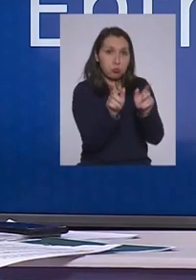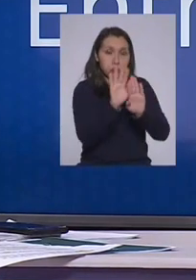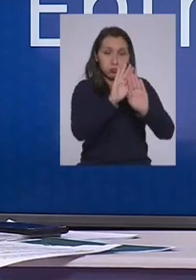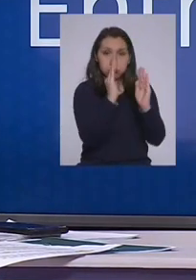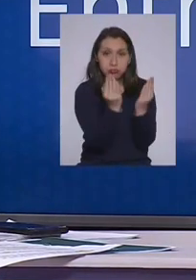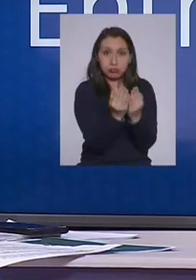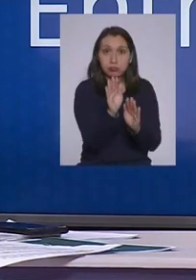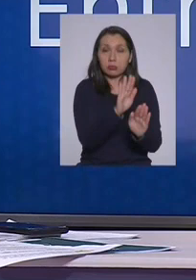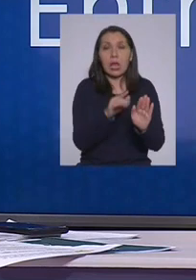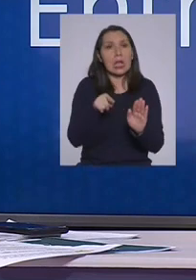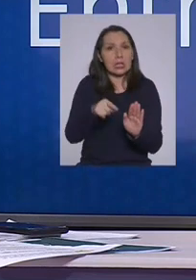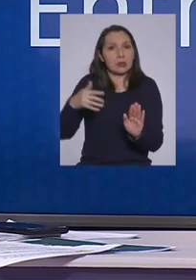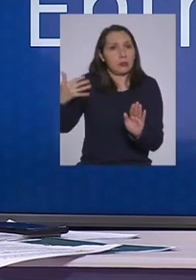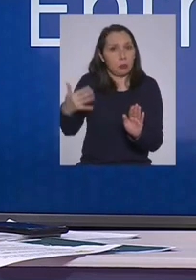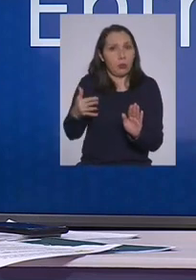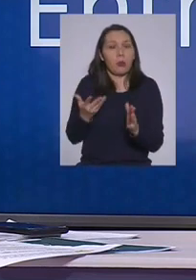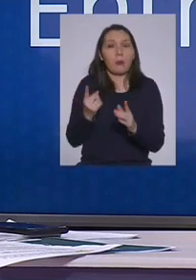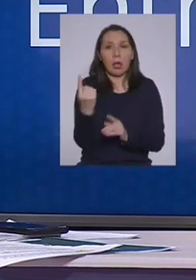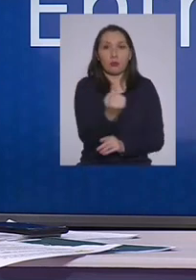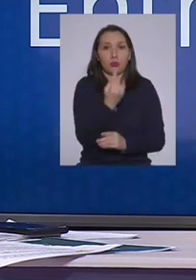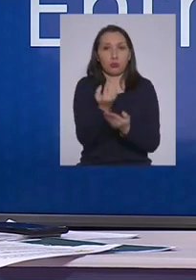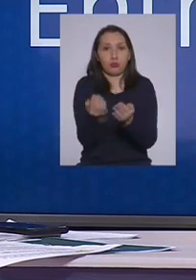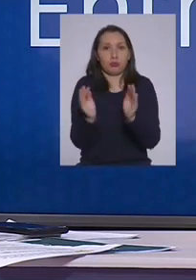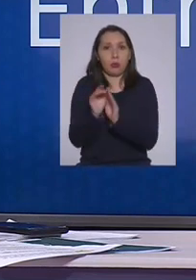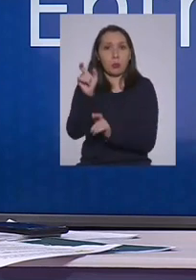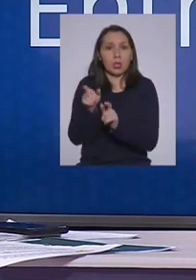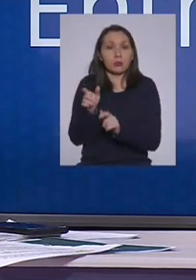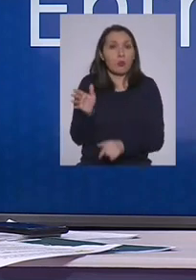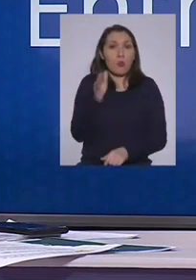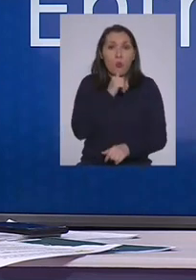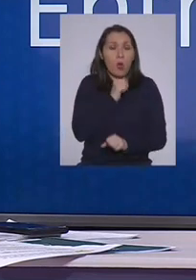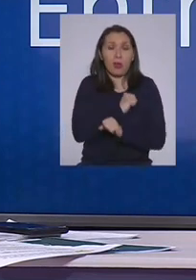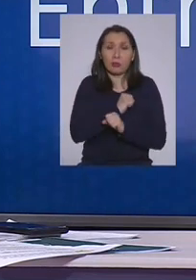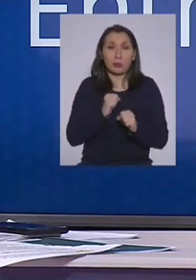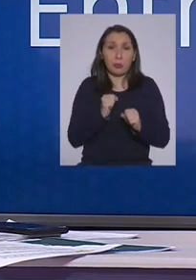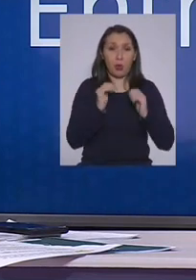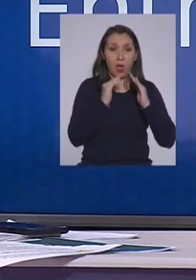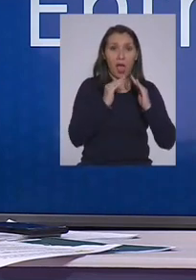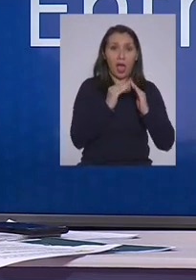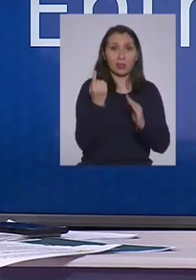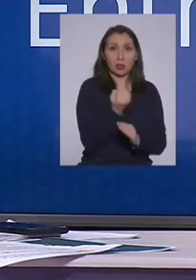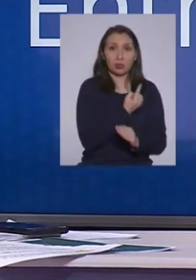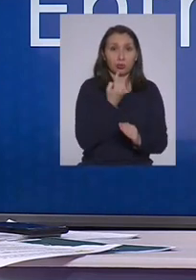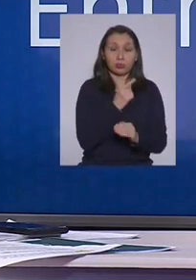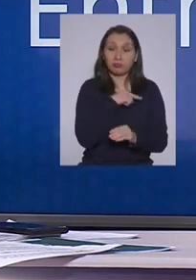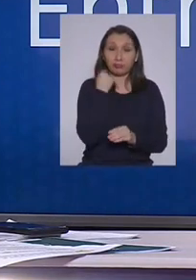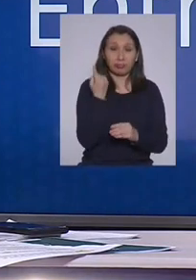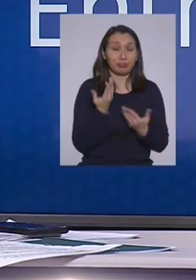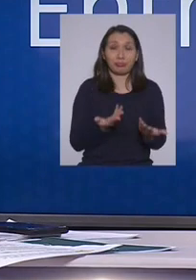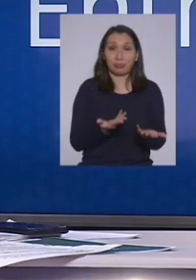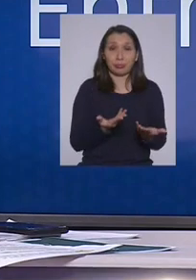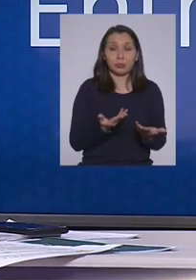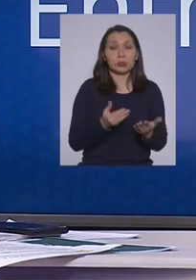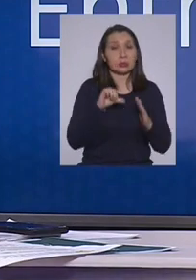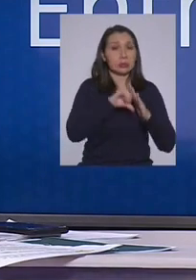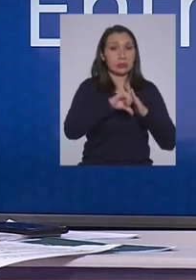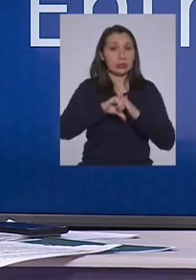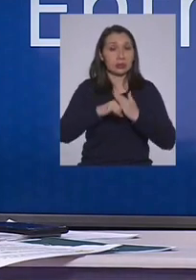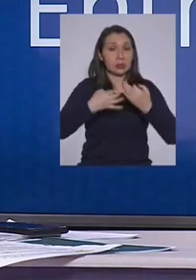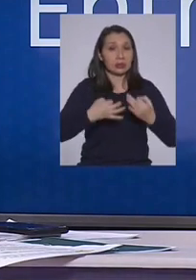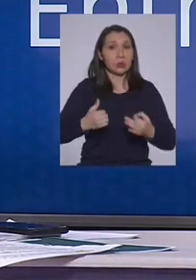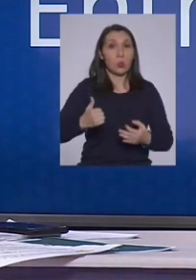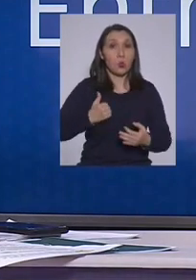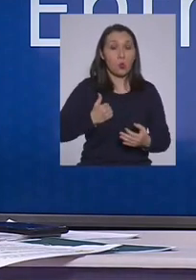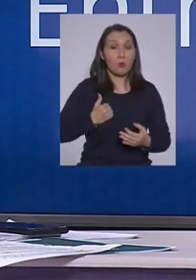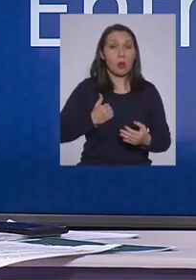elemento fundamental para aislar a las personas que no tengan la posibilidad de realizar una forma de cuarentena efectiva,